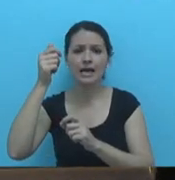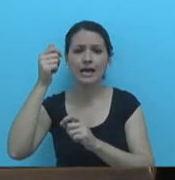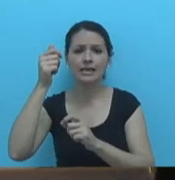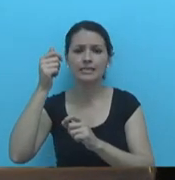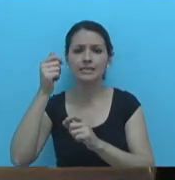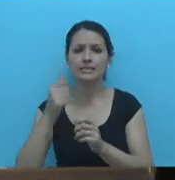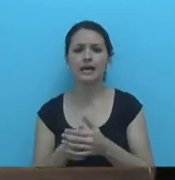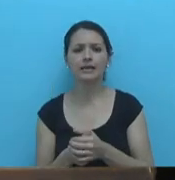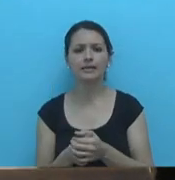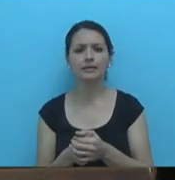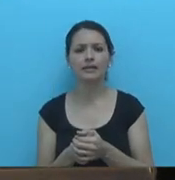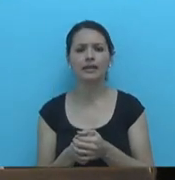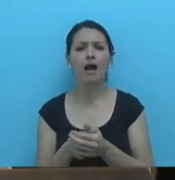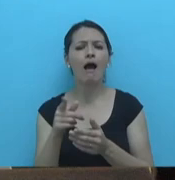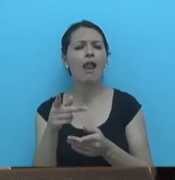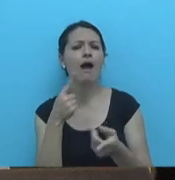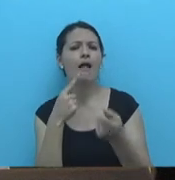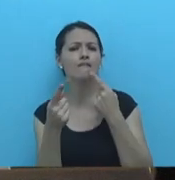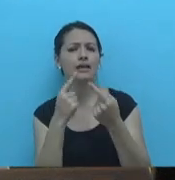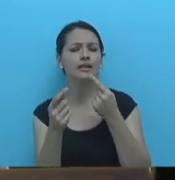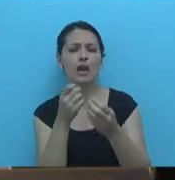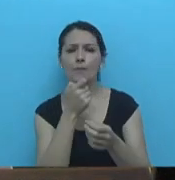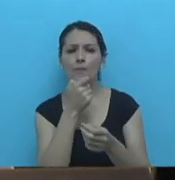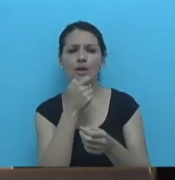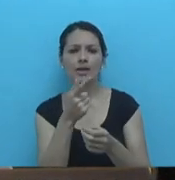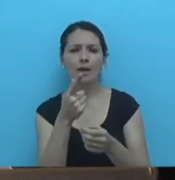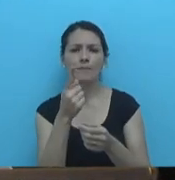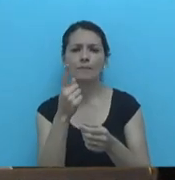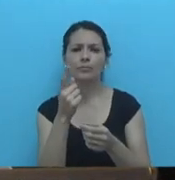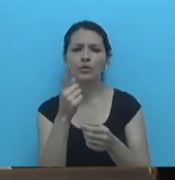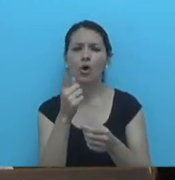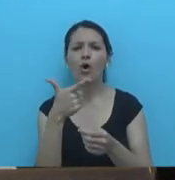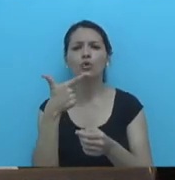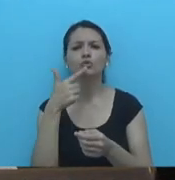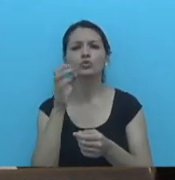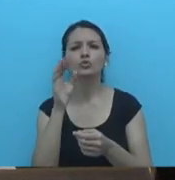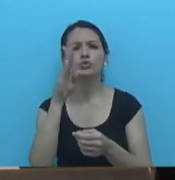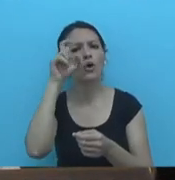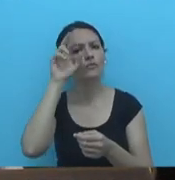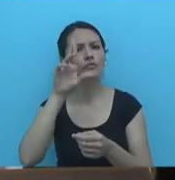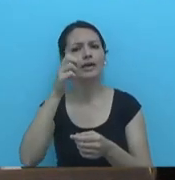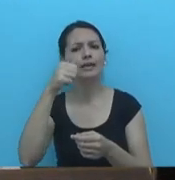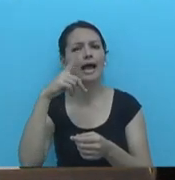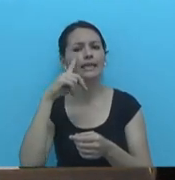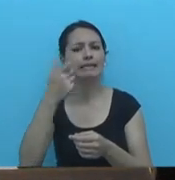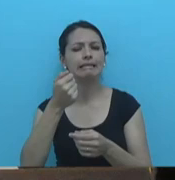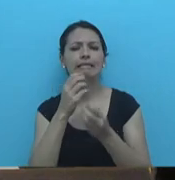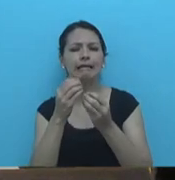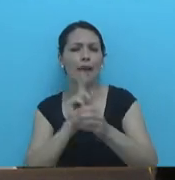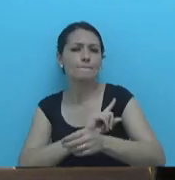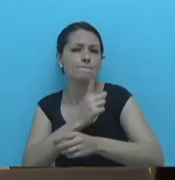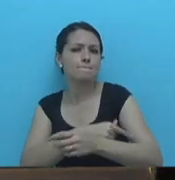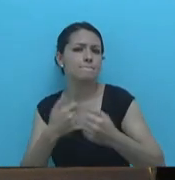Juan Jacobo Rousseau, por ejemplo, en el Contrato Social, que había una soberanía, un poder supremo. Soberanía significa eso, viene